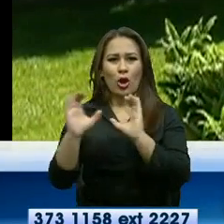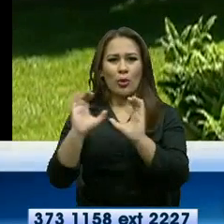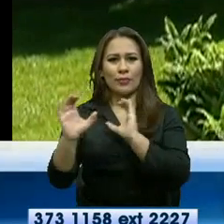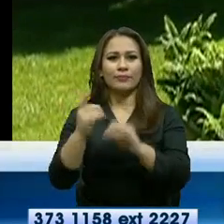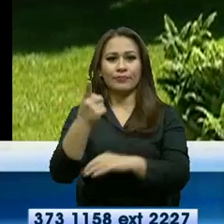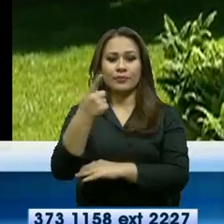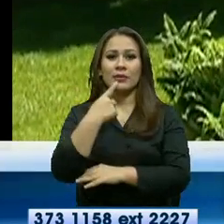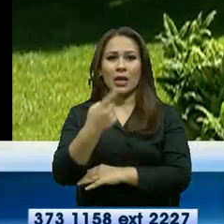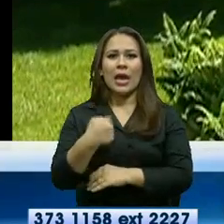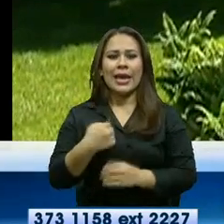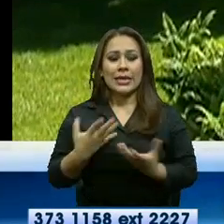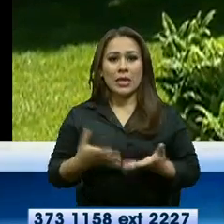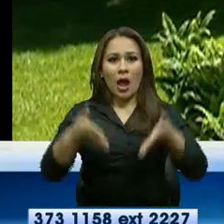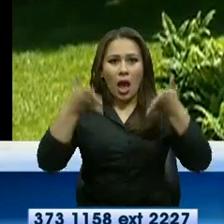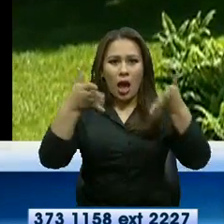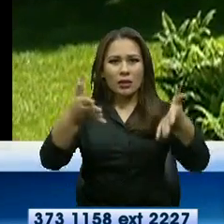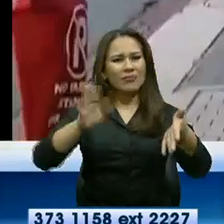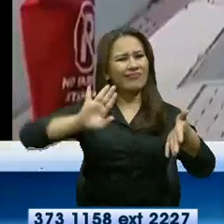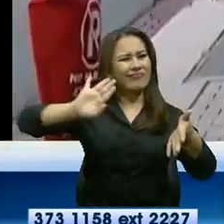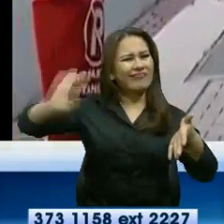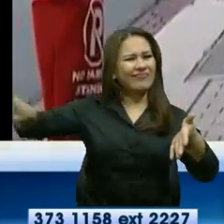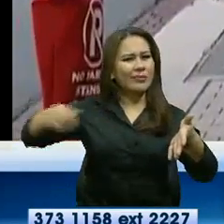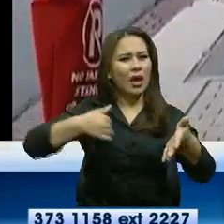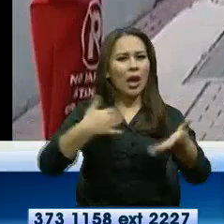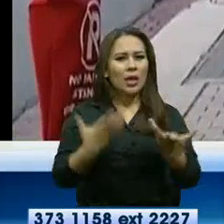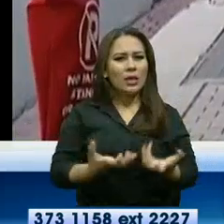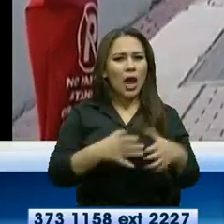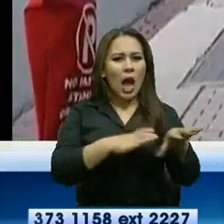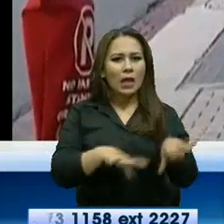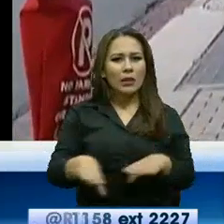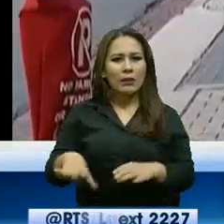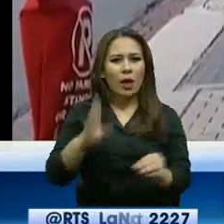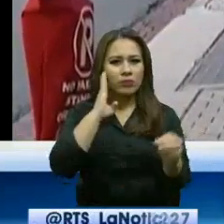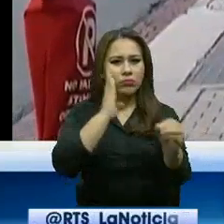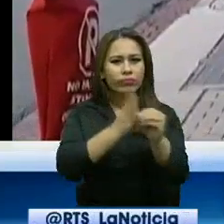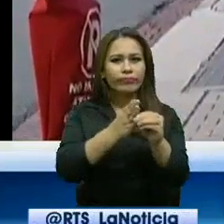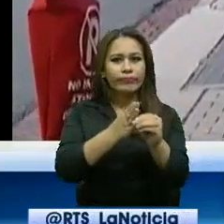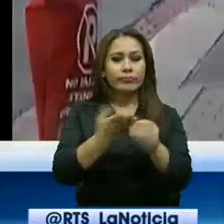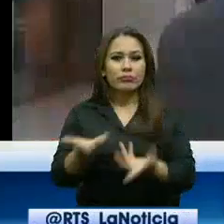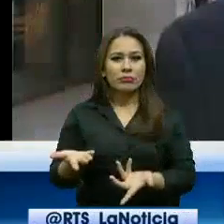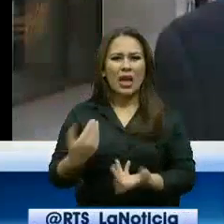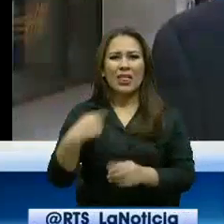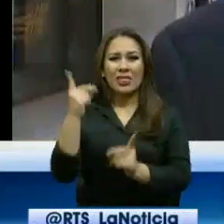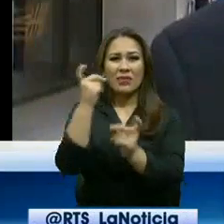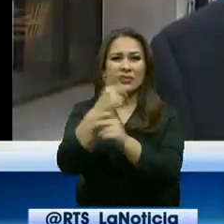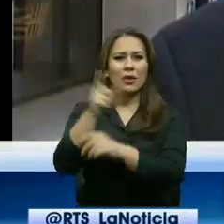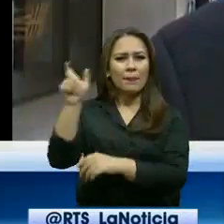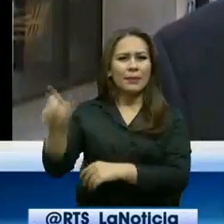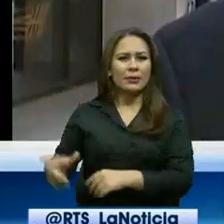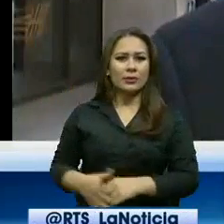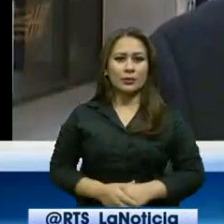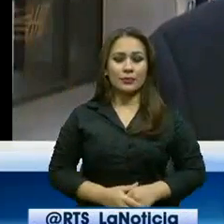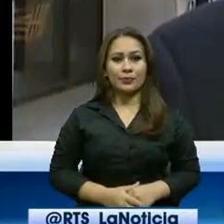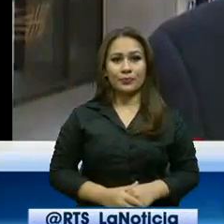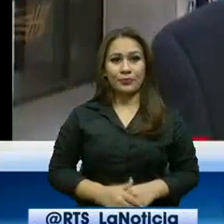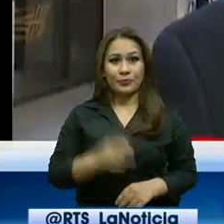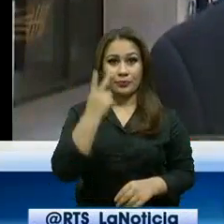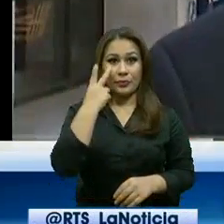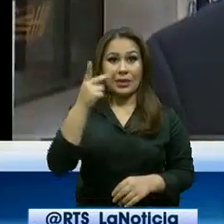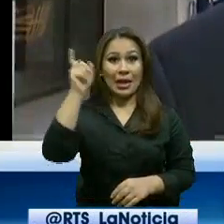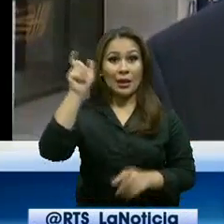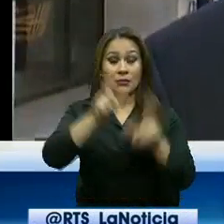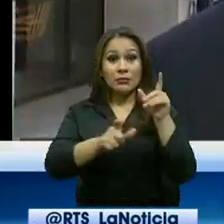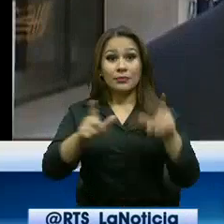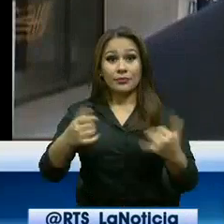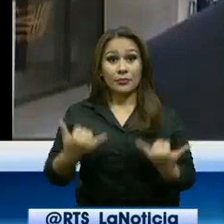hoy que quisiera enfocarse en su agenda, tarea que será difícil, asegura este demócrata. En el Congreso, lo que se está hablando y